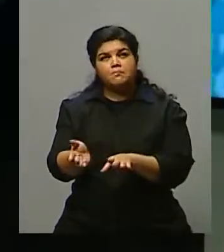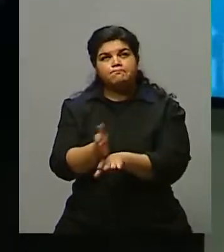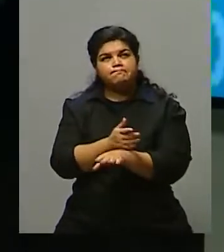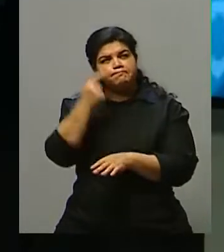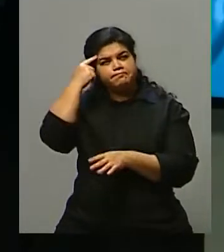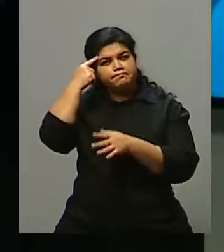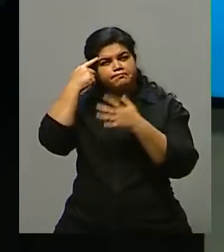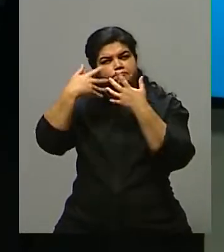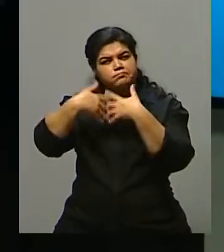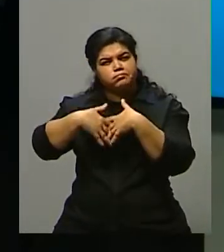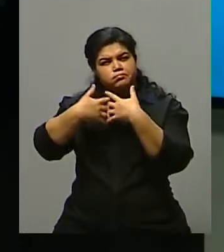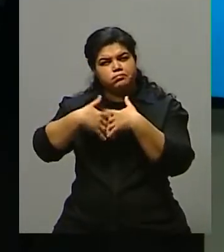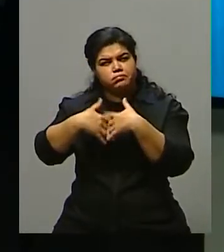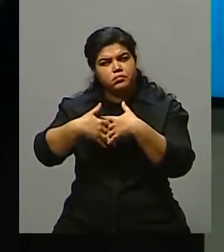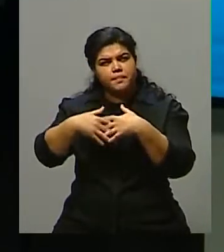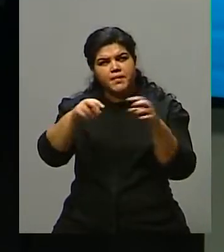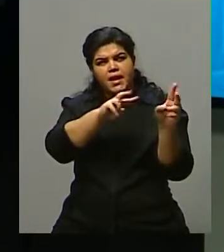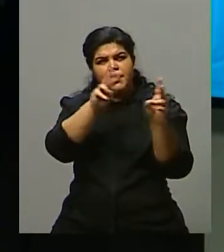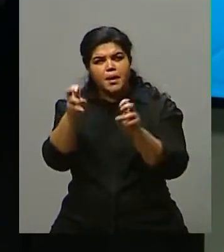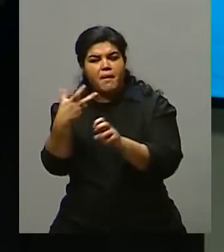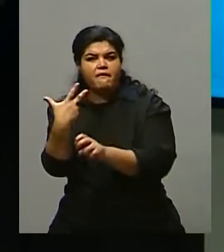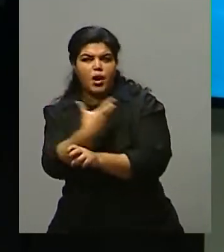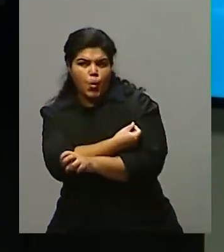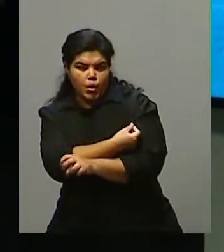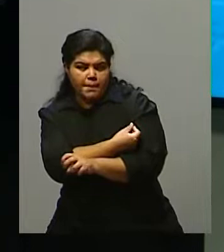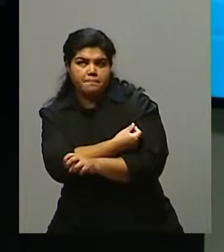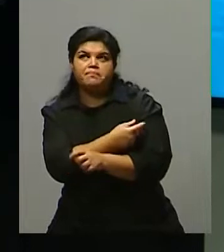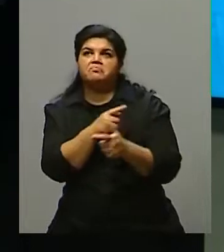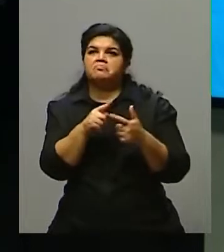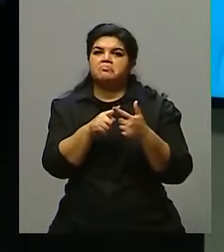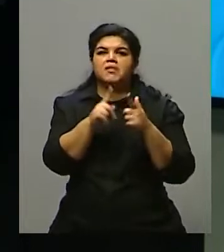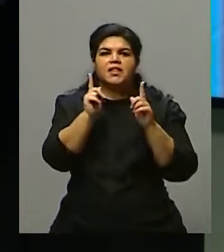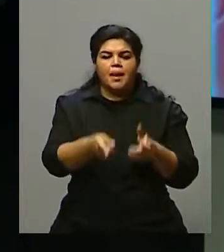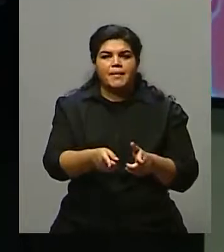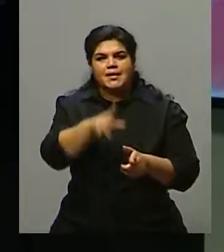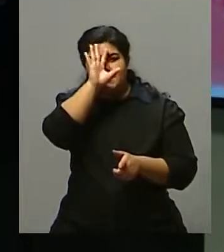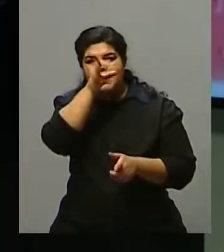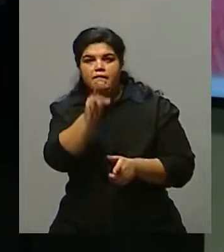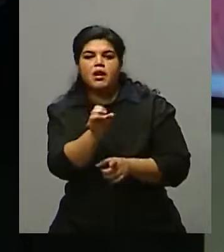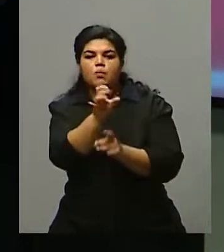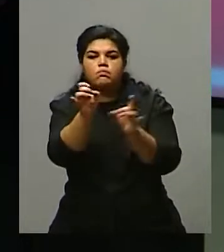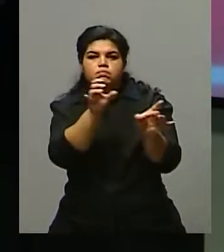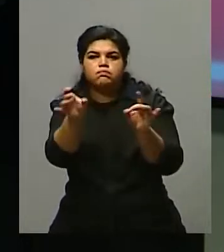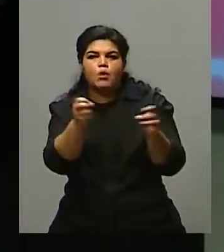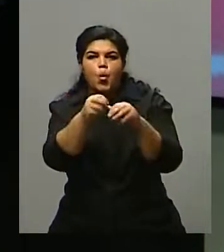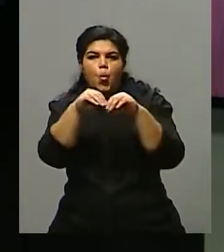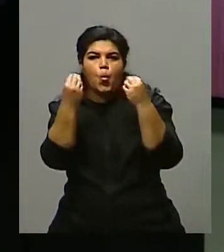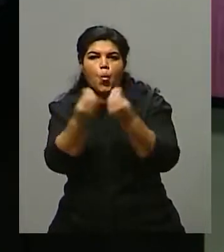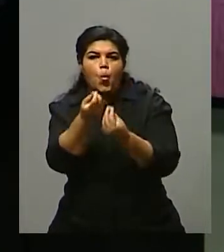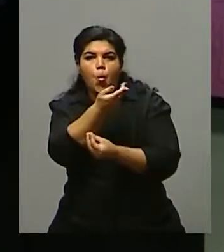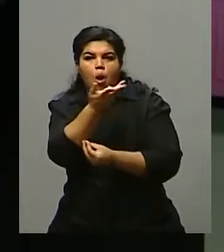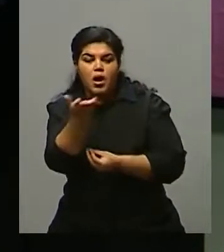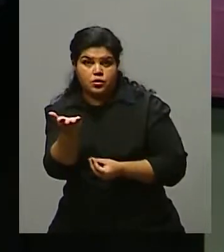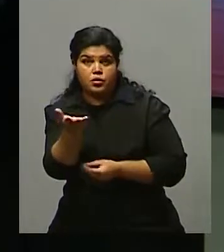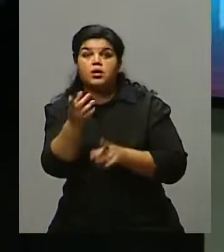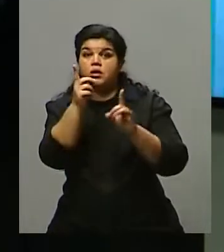primero del tema de la vacunación, del tema también de los casos que es importante estar vacunados, porque eso de alguna manera, si nos contagiamos, hace que la llevemos de